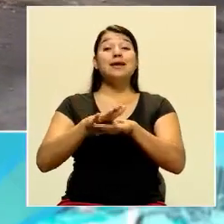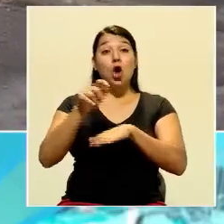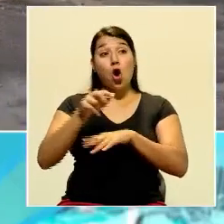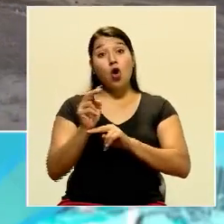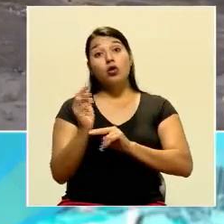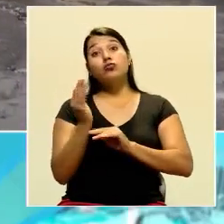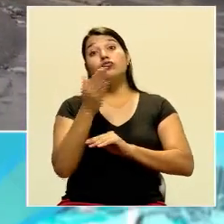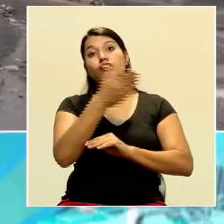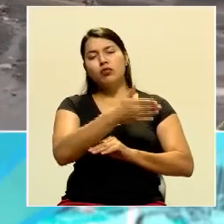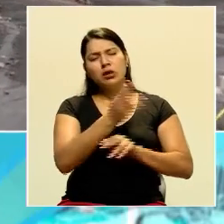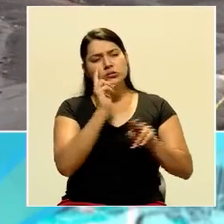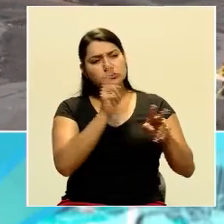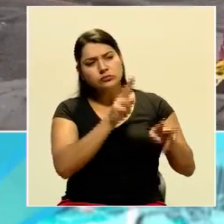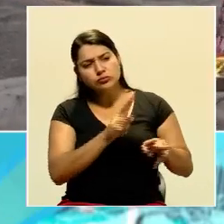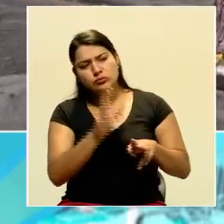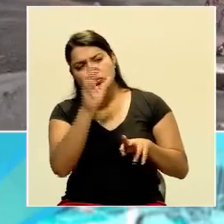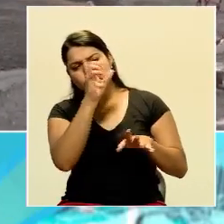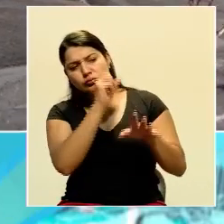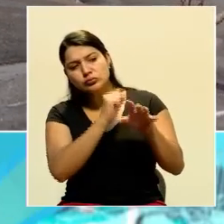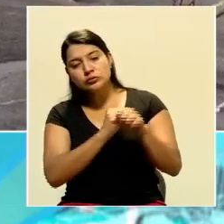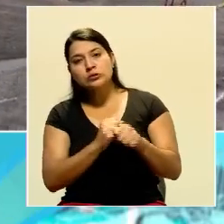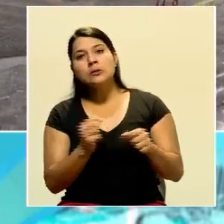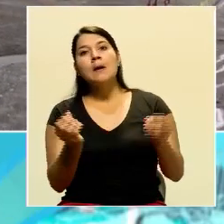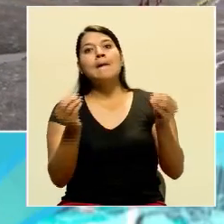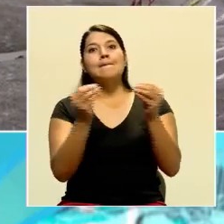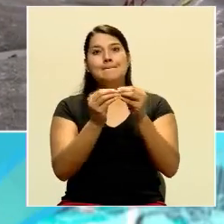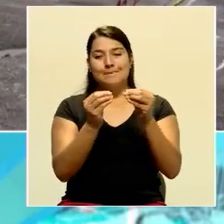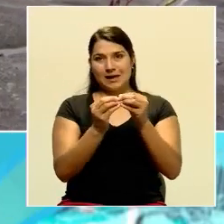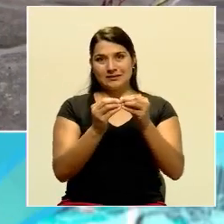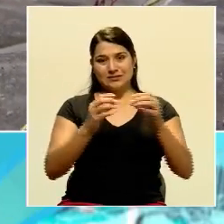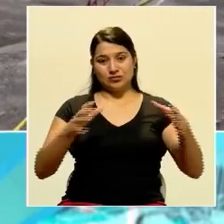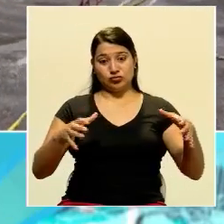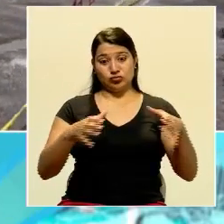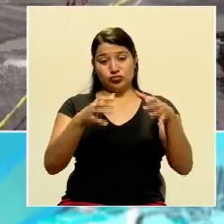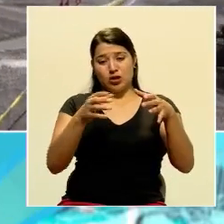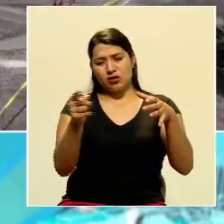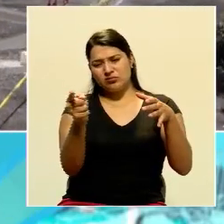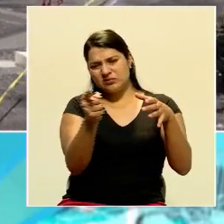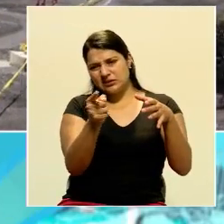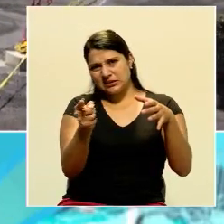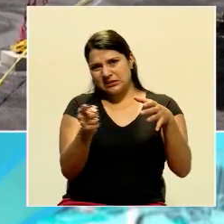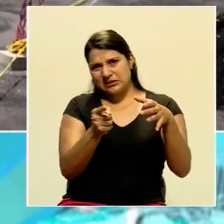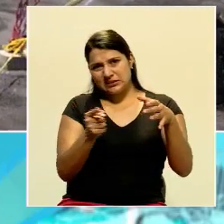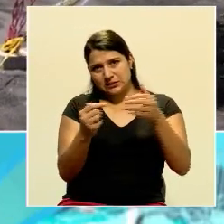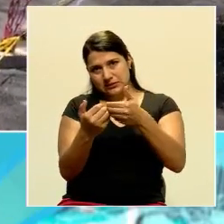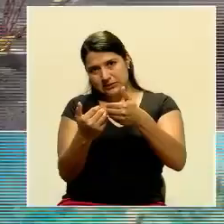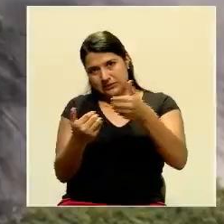hoy, le dieron seguimiento y detectan nuevas grietas que se están formando sobre el terreno. Veamos.